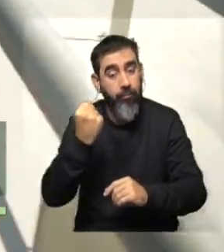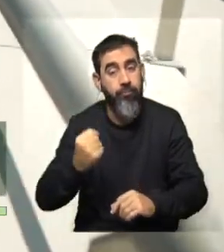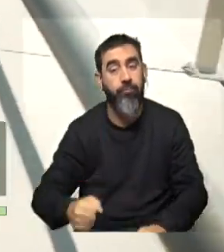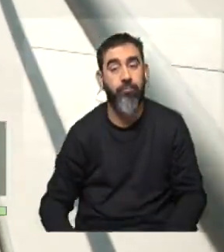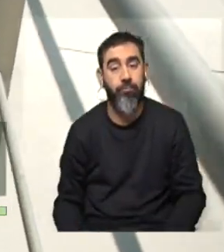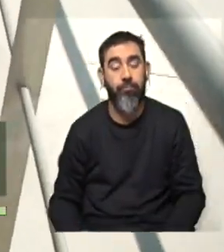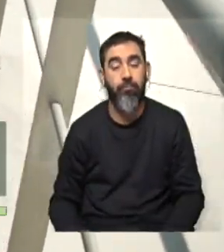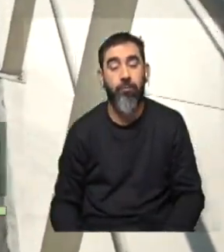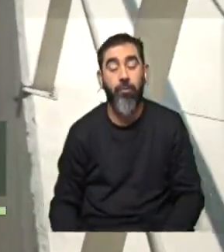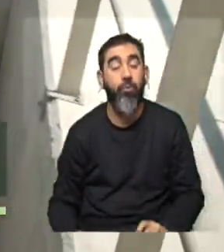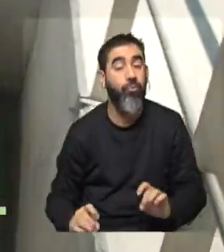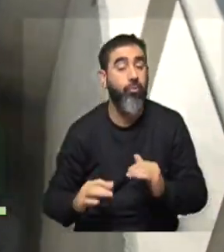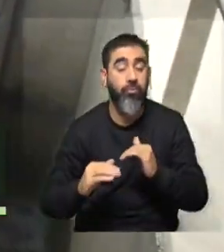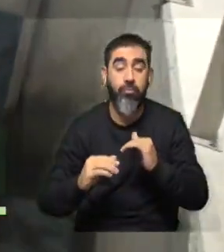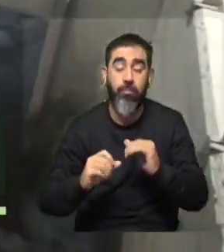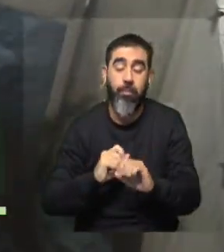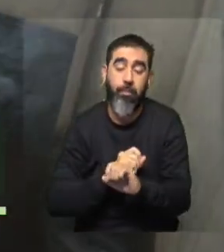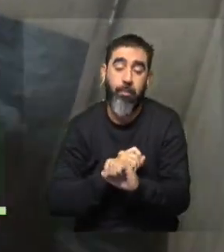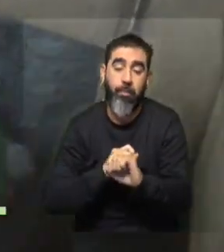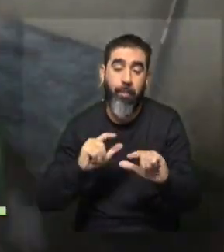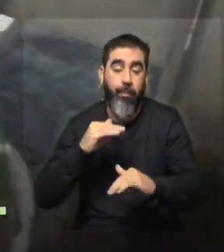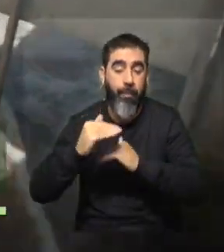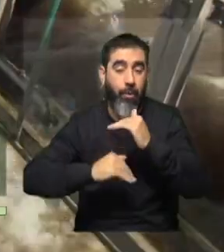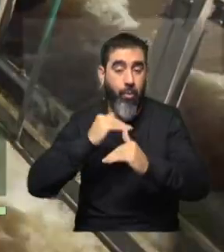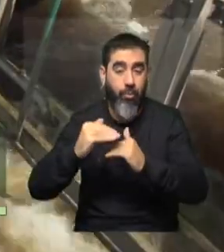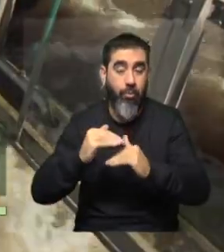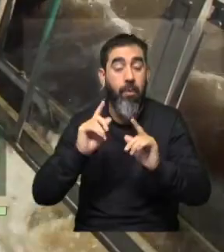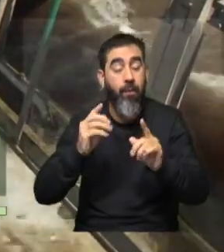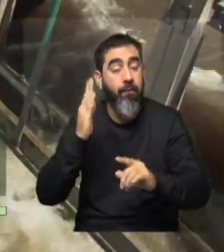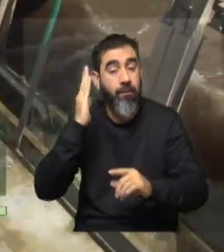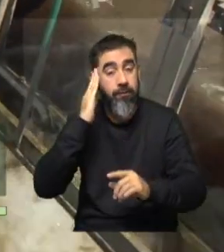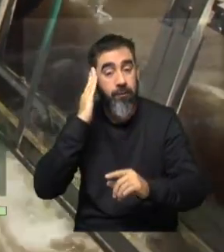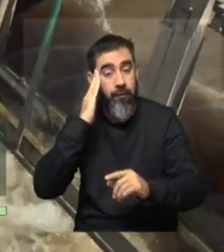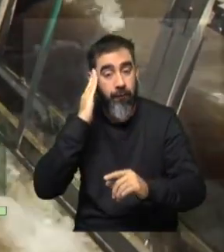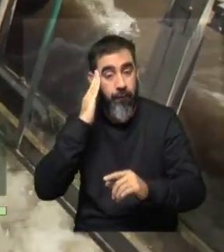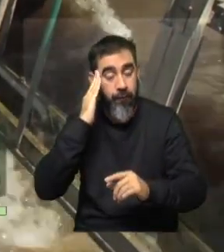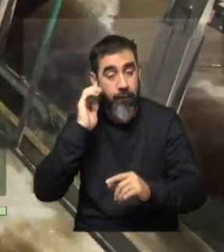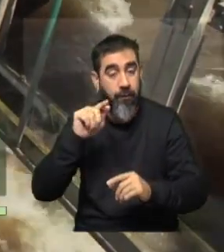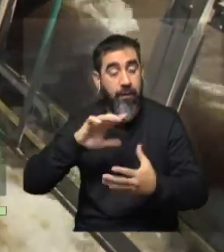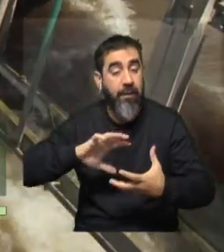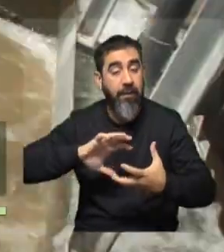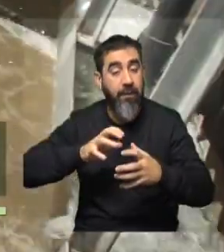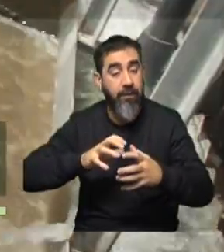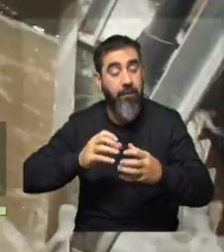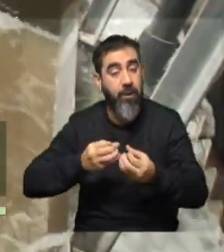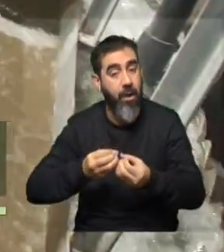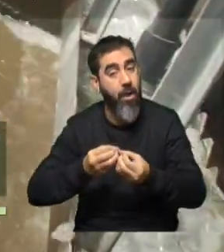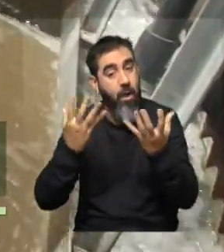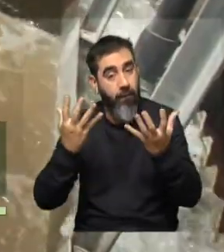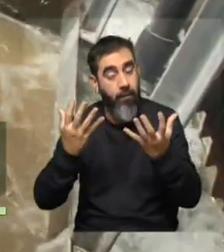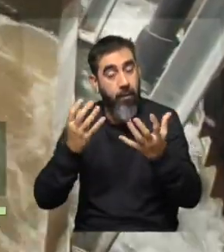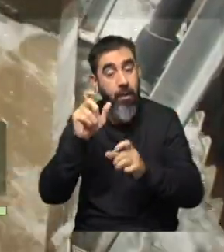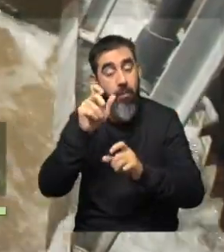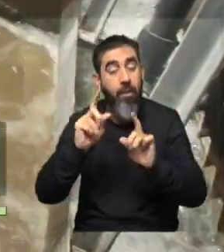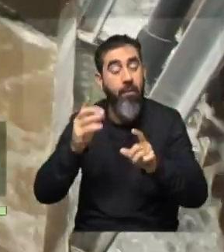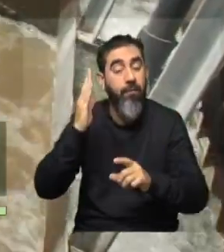esto Solo va a aumentar esto tenemos que ser conscientes de que la crisis es muy grande y la gente